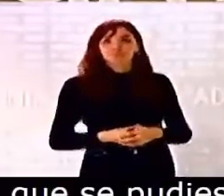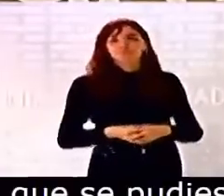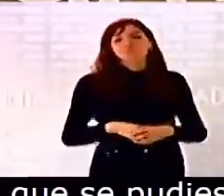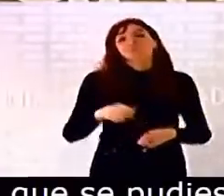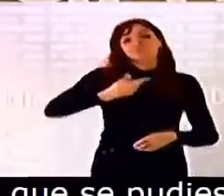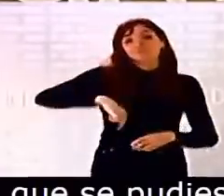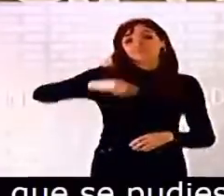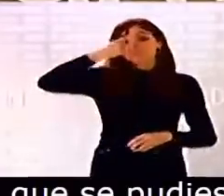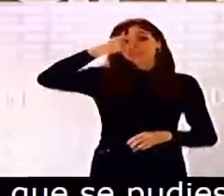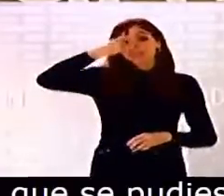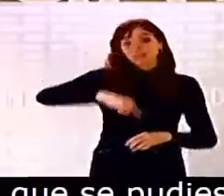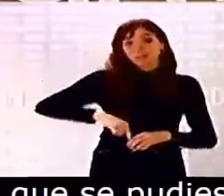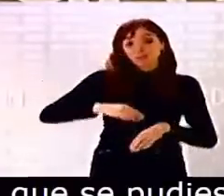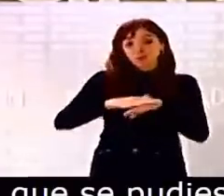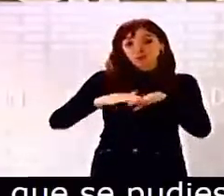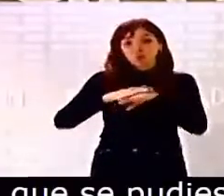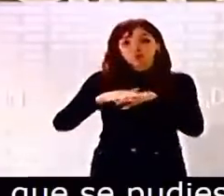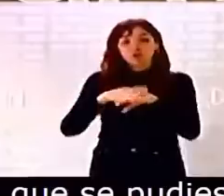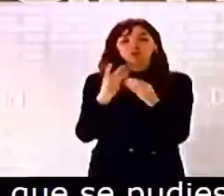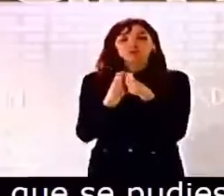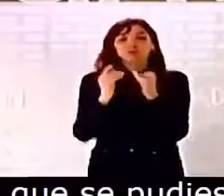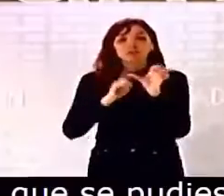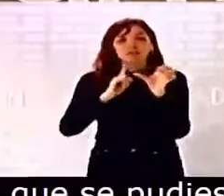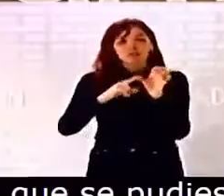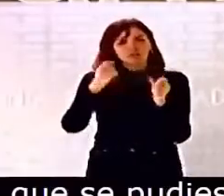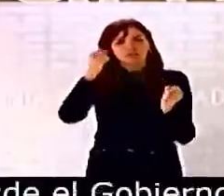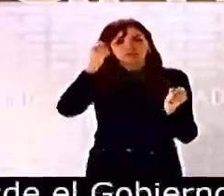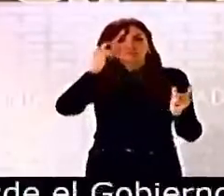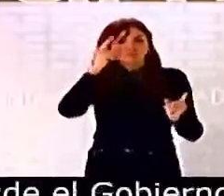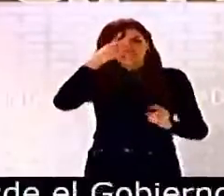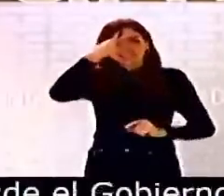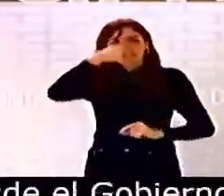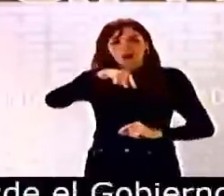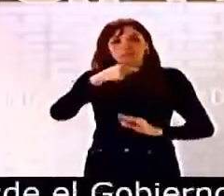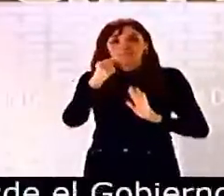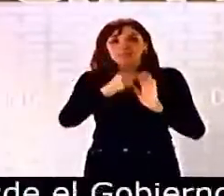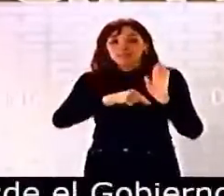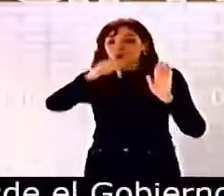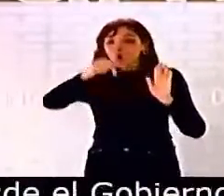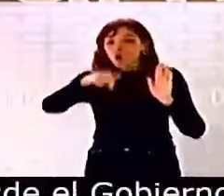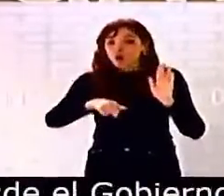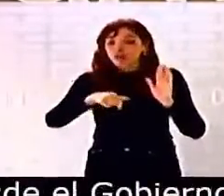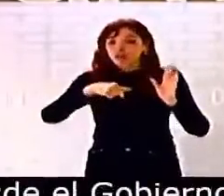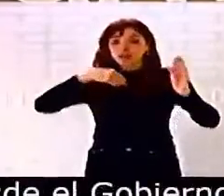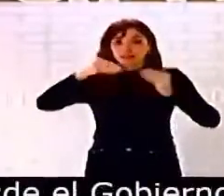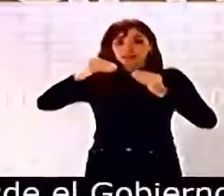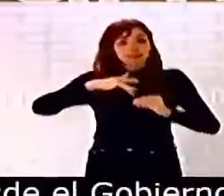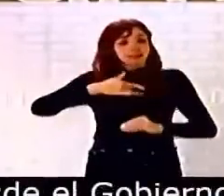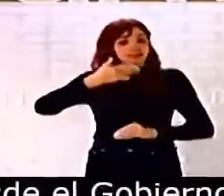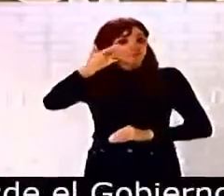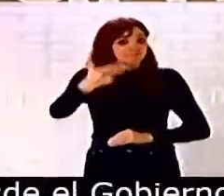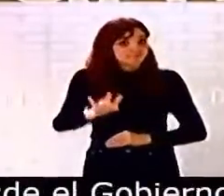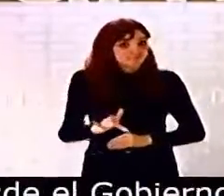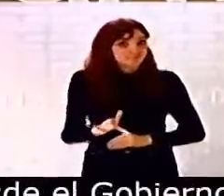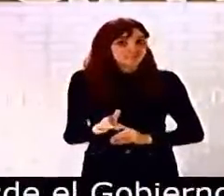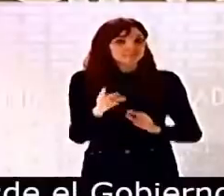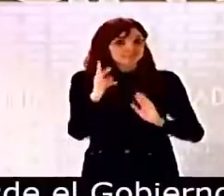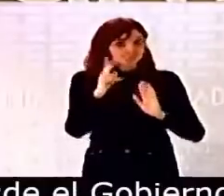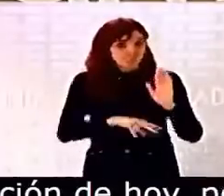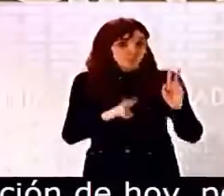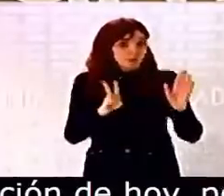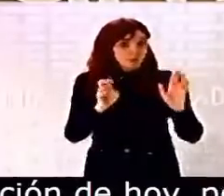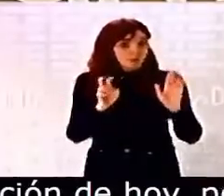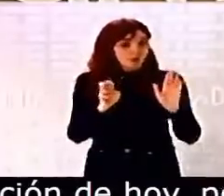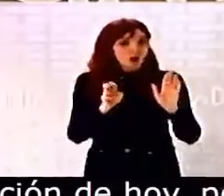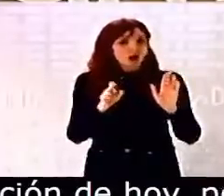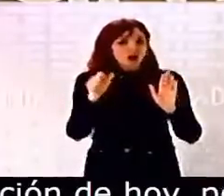Sabemos, desde el Gobierno de la Junta de Extremadura, que las medidas de flexibilización de hoy, por lo tanto, son solo